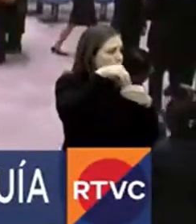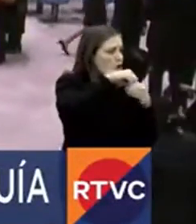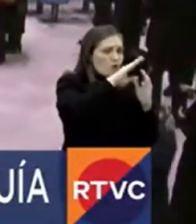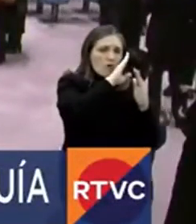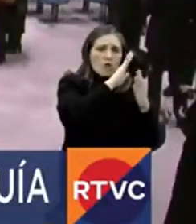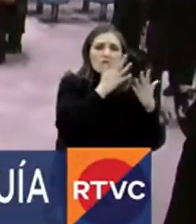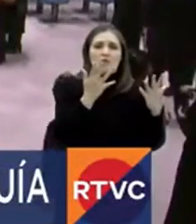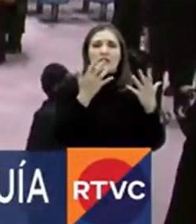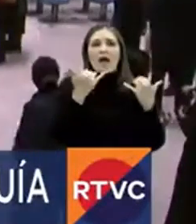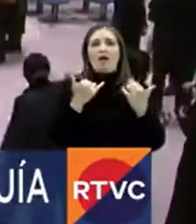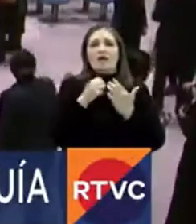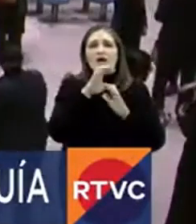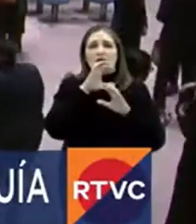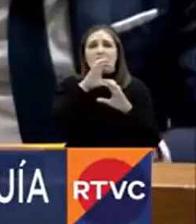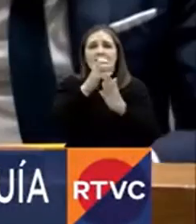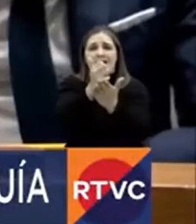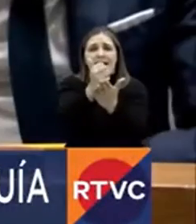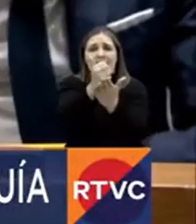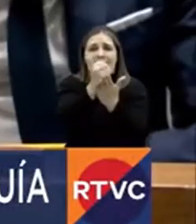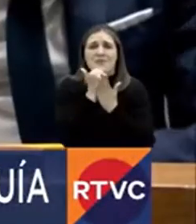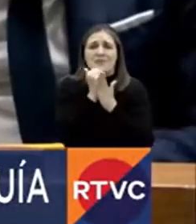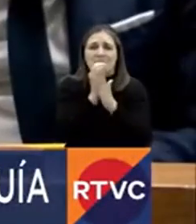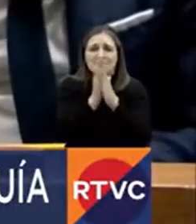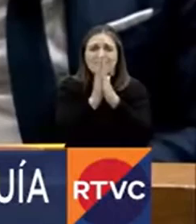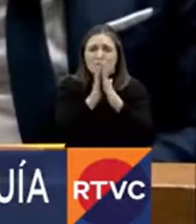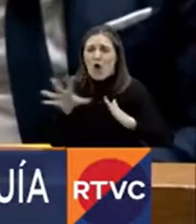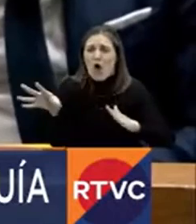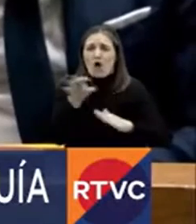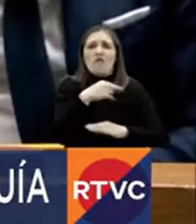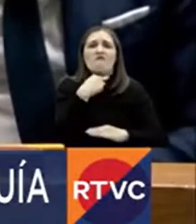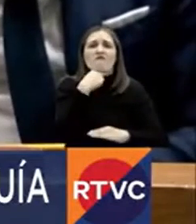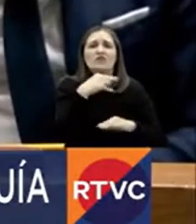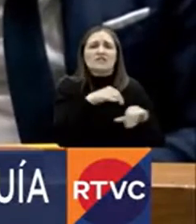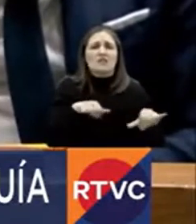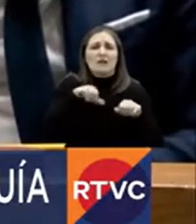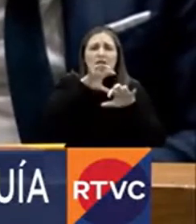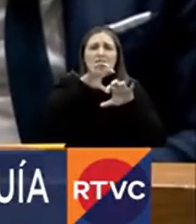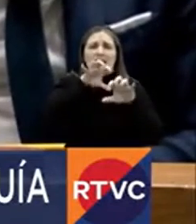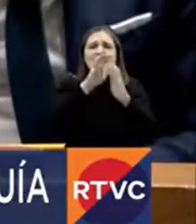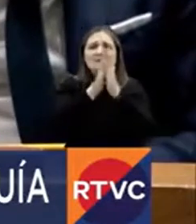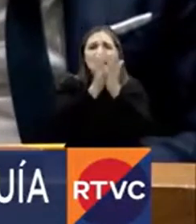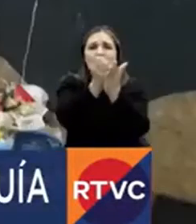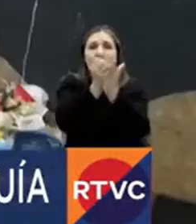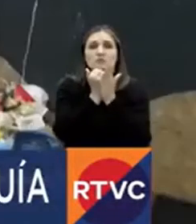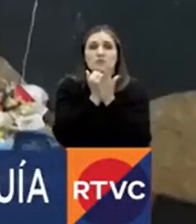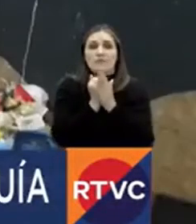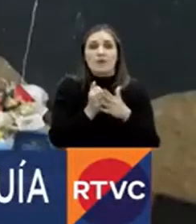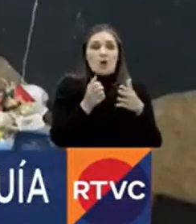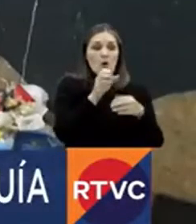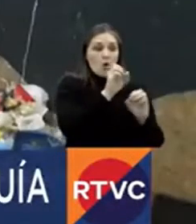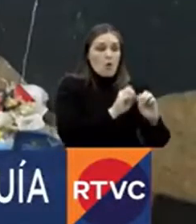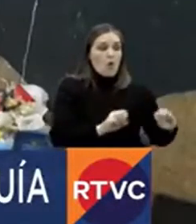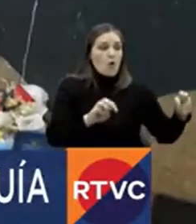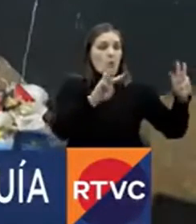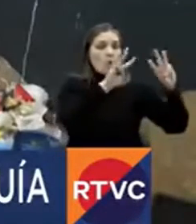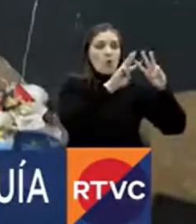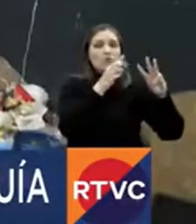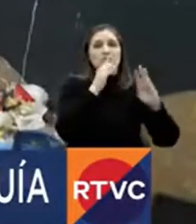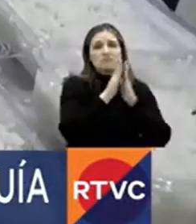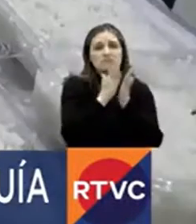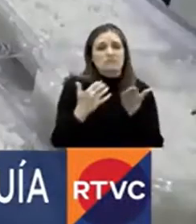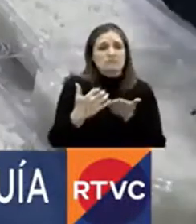que el llamado de ayuda sea polifónico. Naciones Unidas pidió recaudo de $1.000 millones para solventar